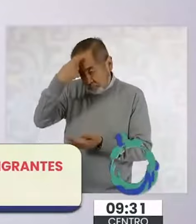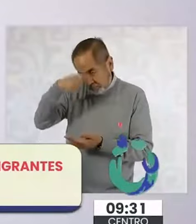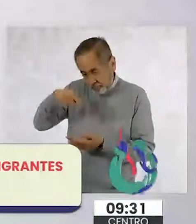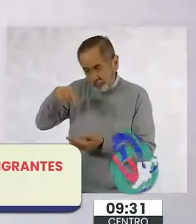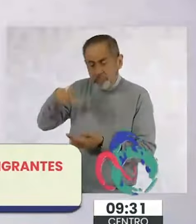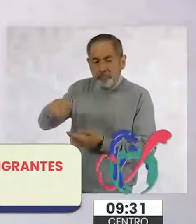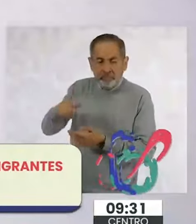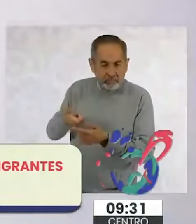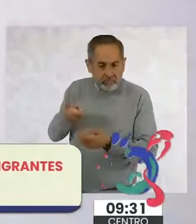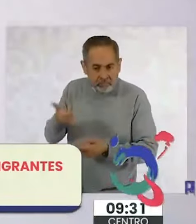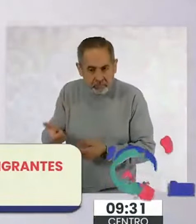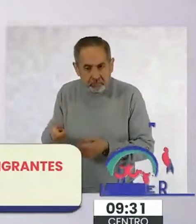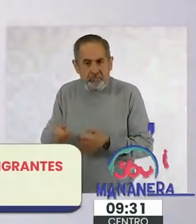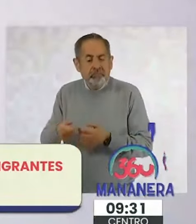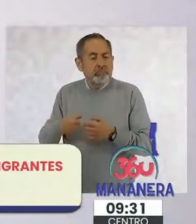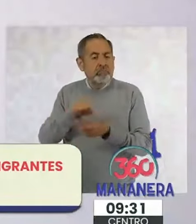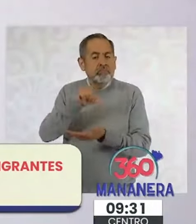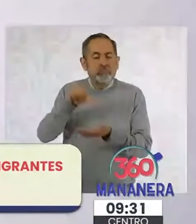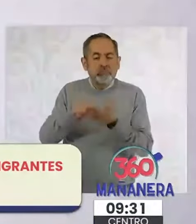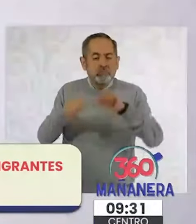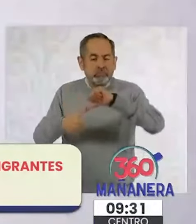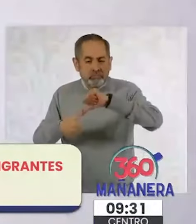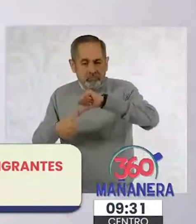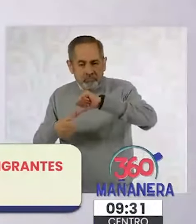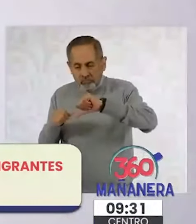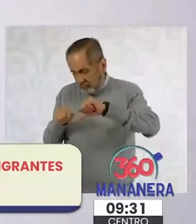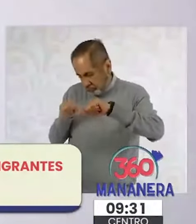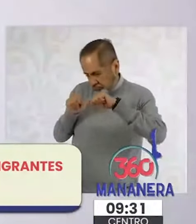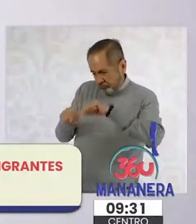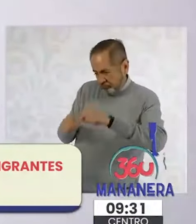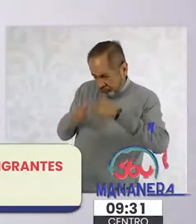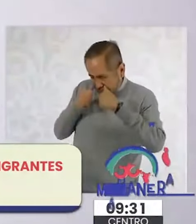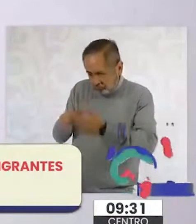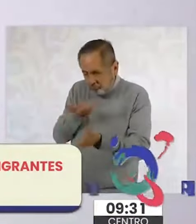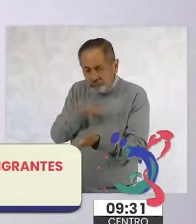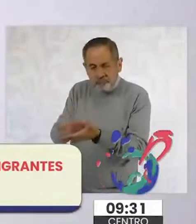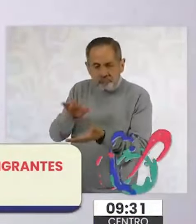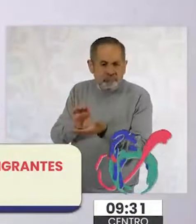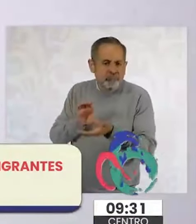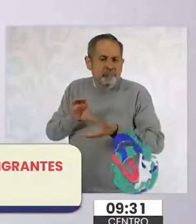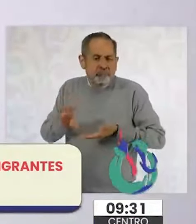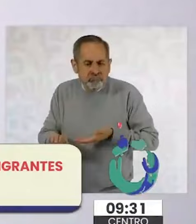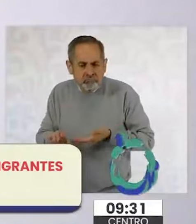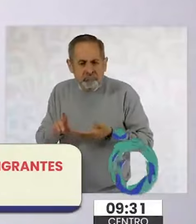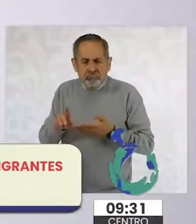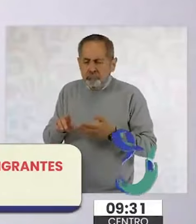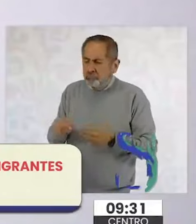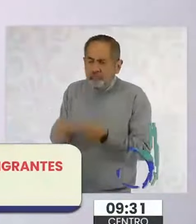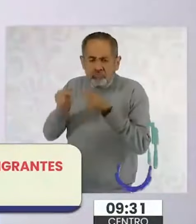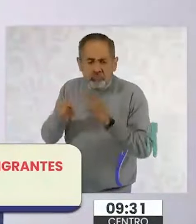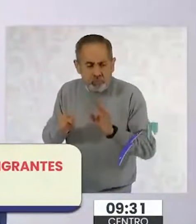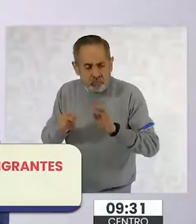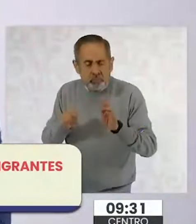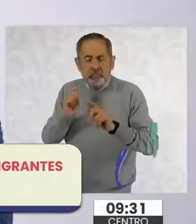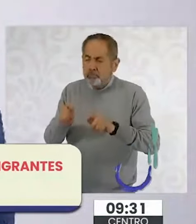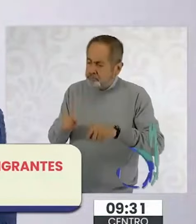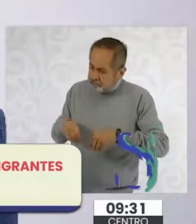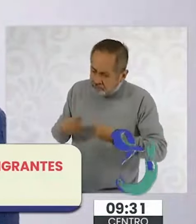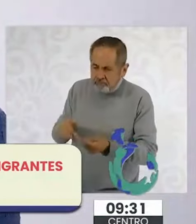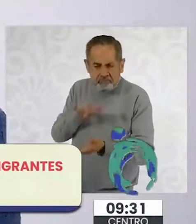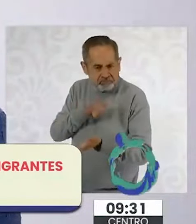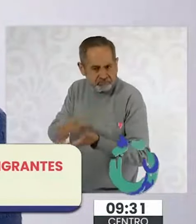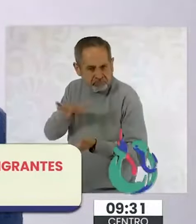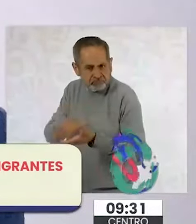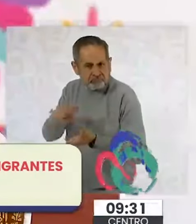eh en Centroamérica apoyando más que invirtiendo apoyando a jóvenes para que no